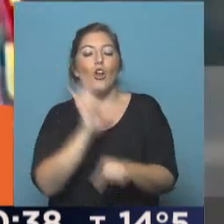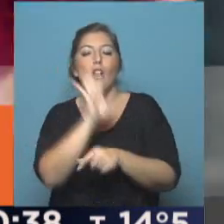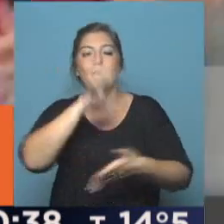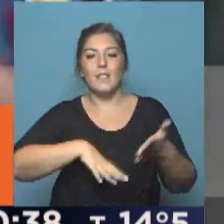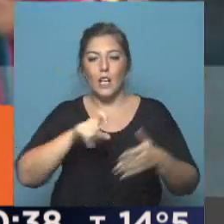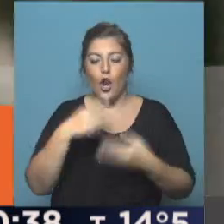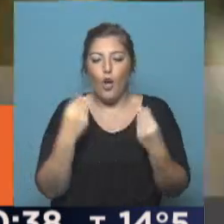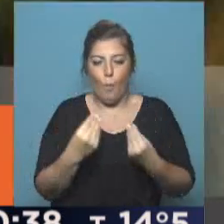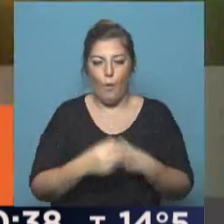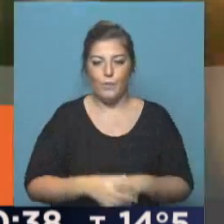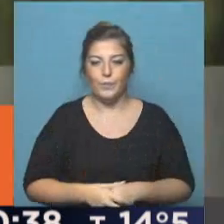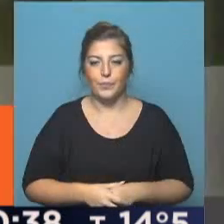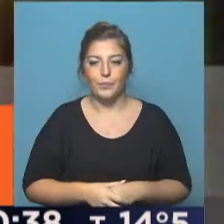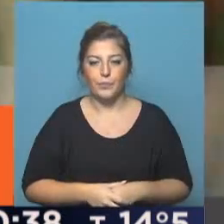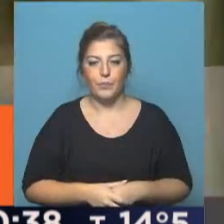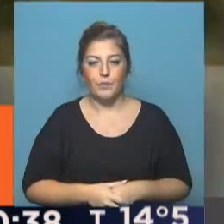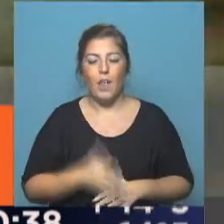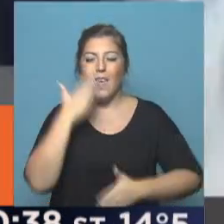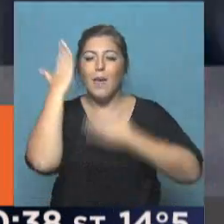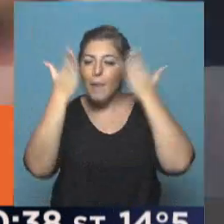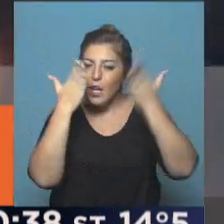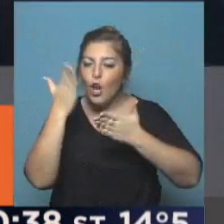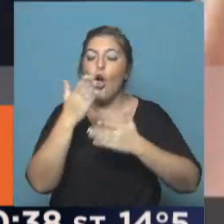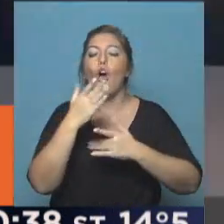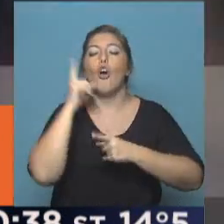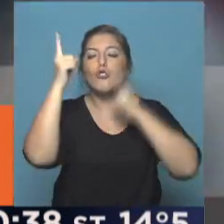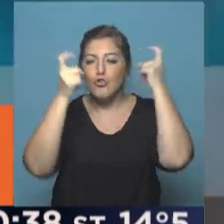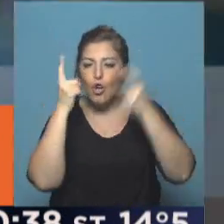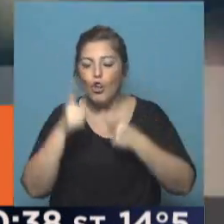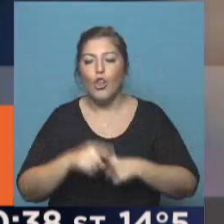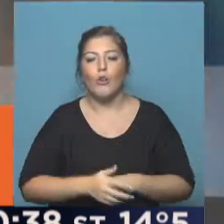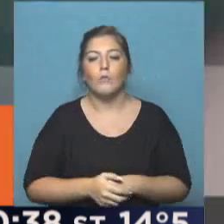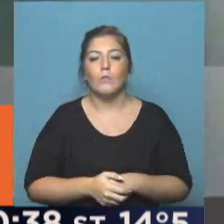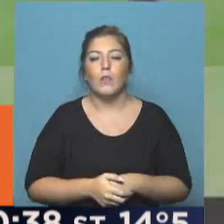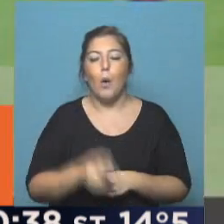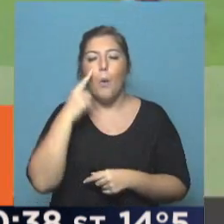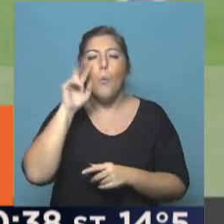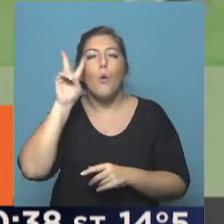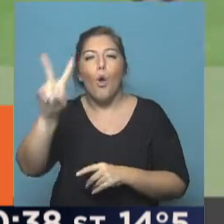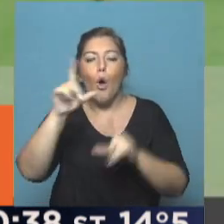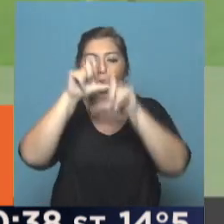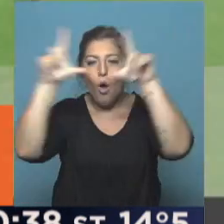Barcelona. Lo había imaginado, lo había soñado, lo había visualizado.